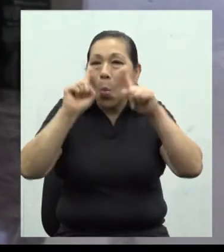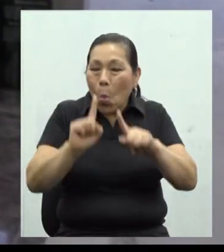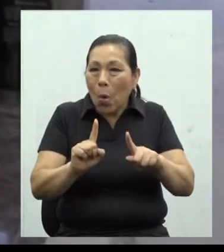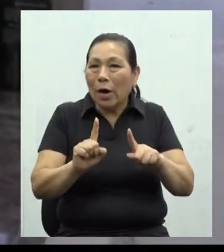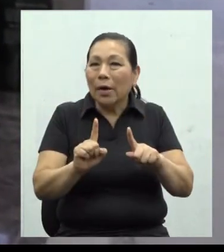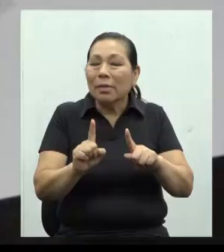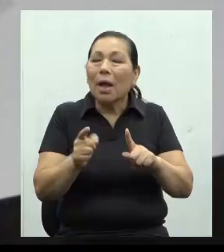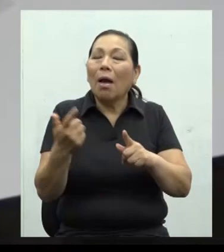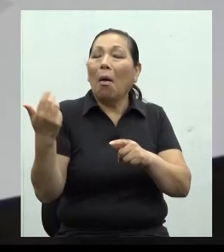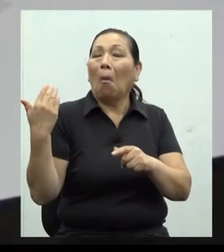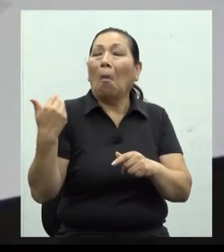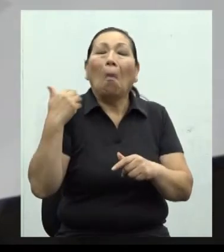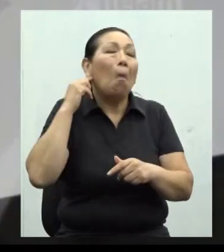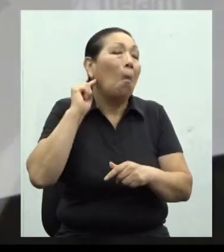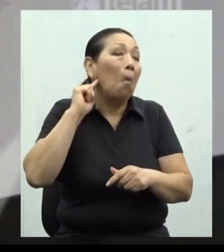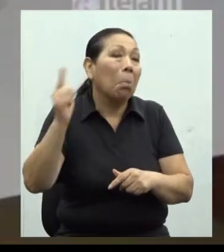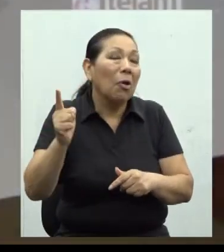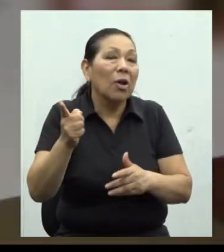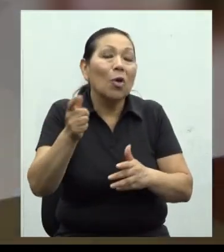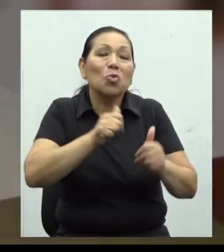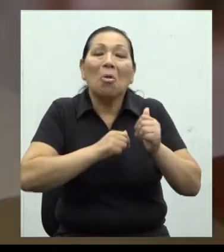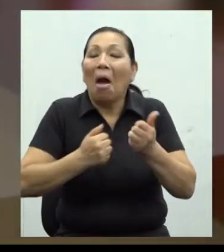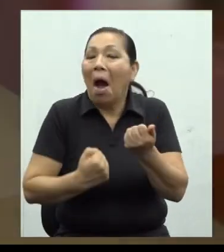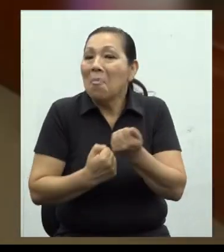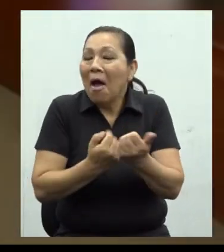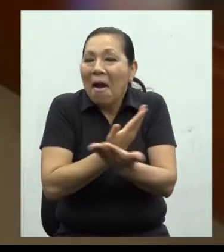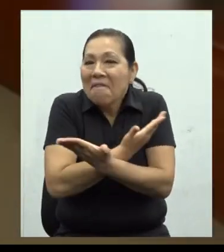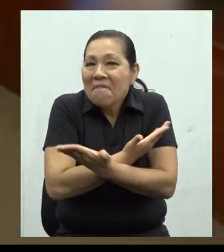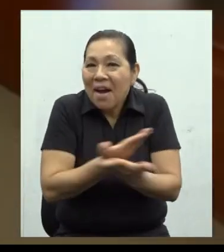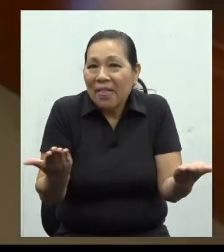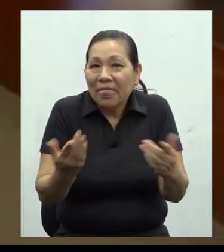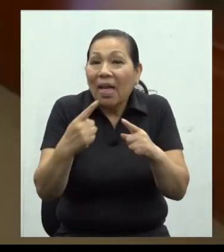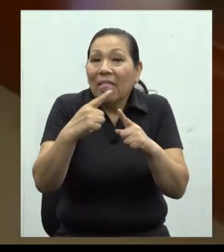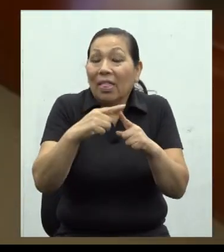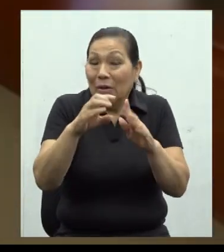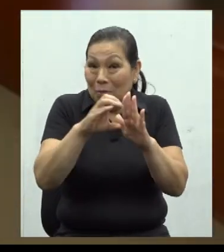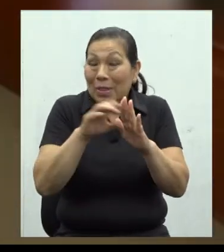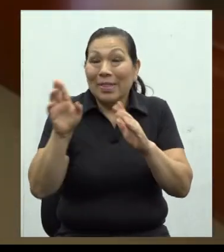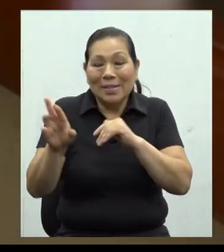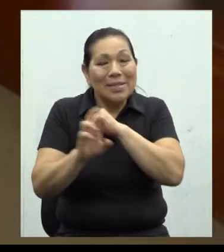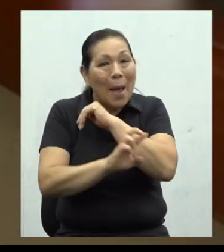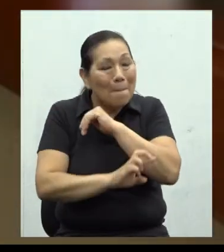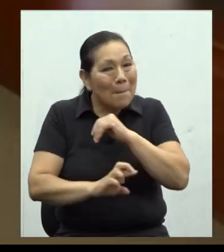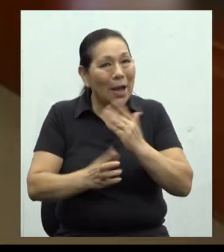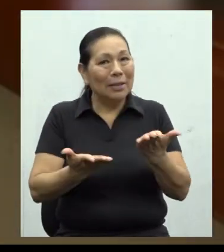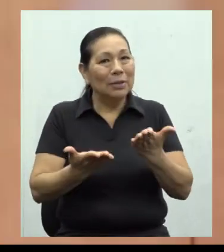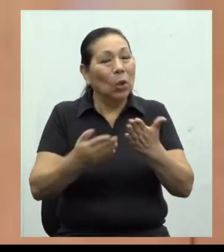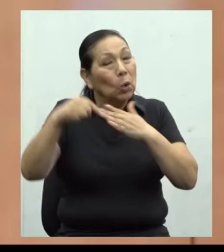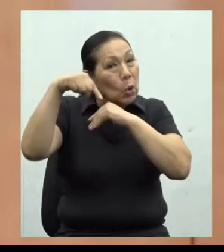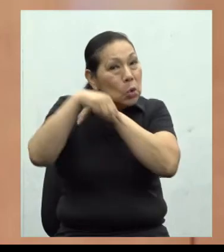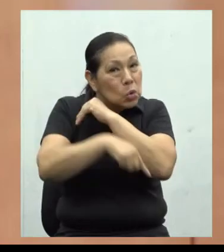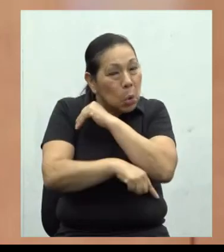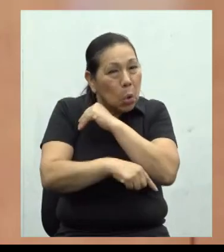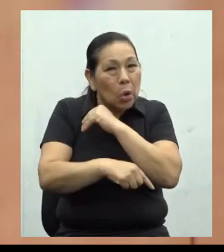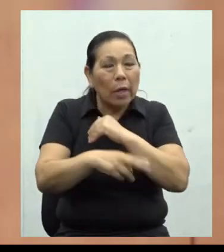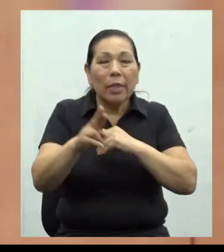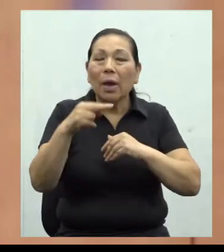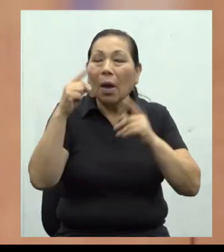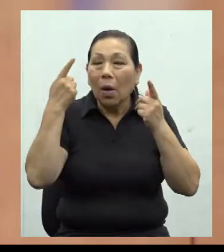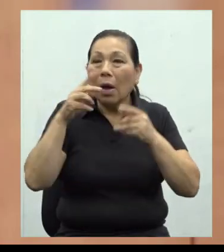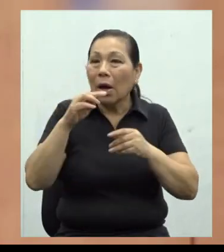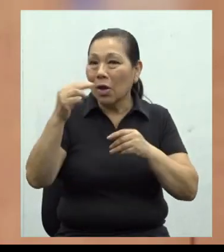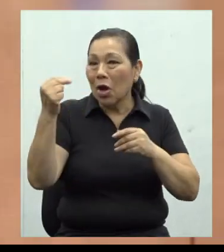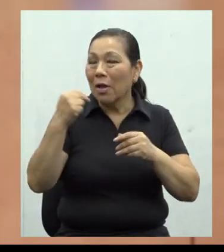se hizo a espaldas de las afectadas. El máximo tribunal surcoreano consideró que se trata de un acuerdo